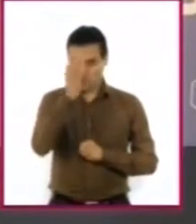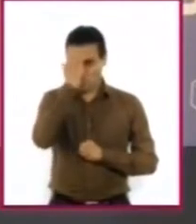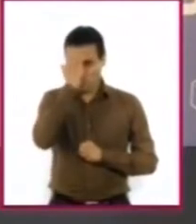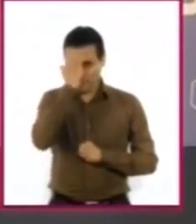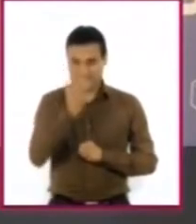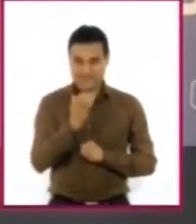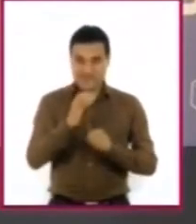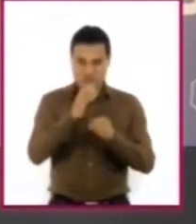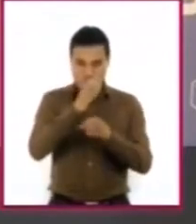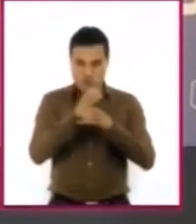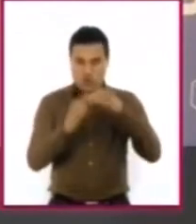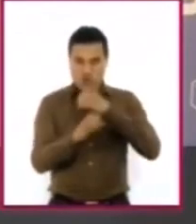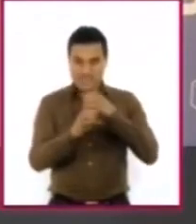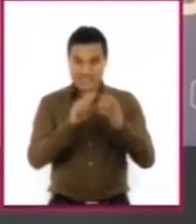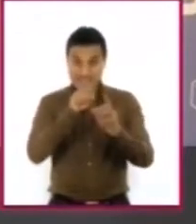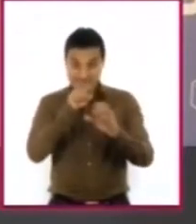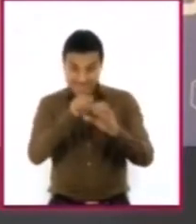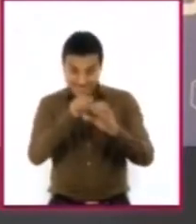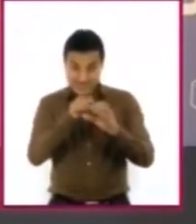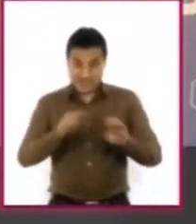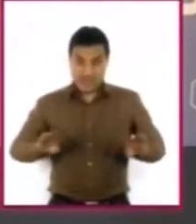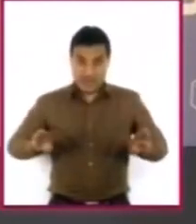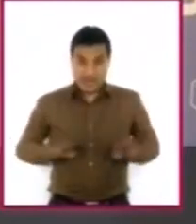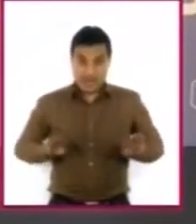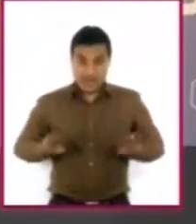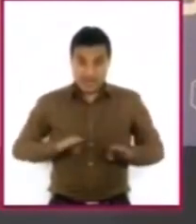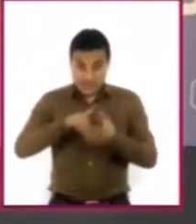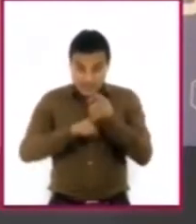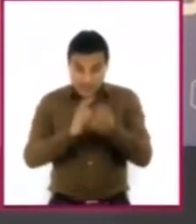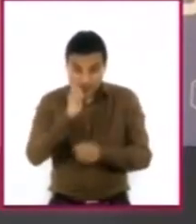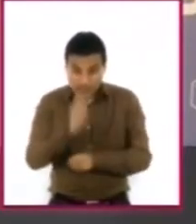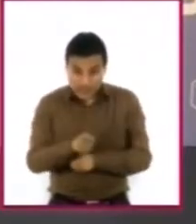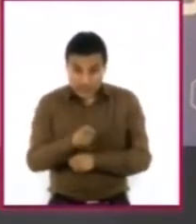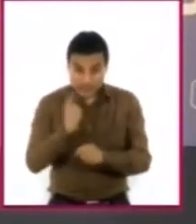materia es el primer paso para comprender sus transformaciones.